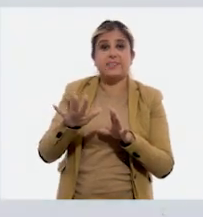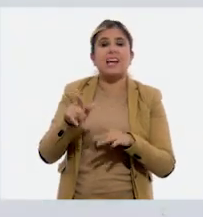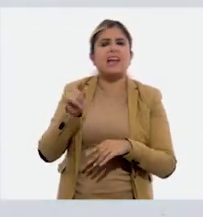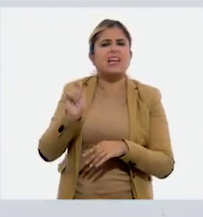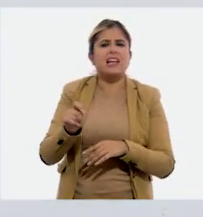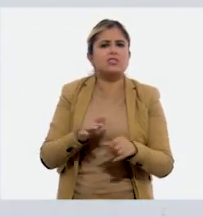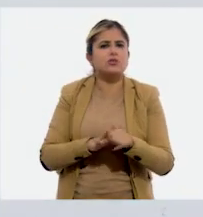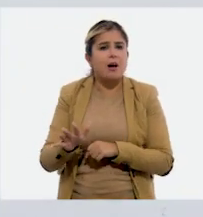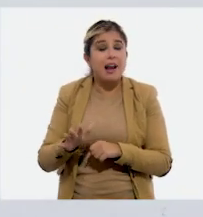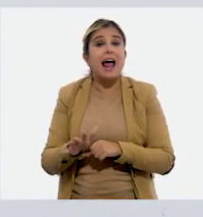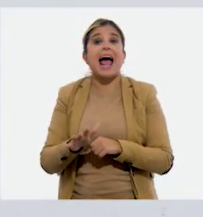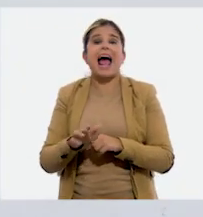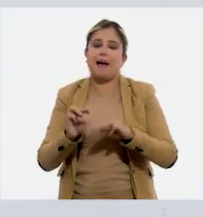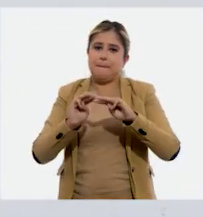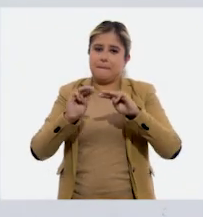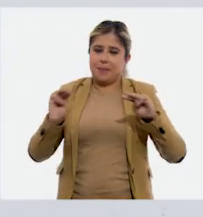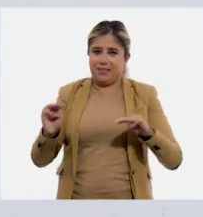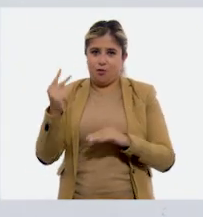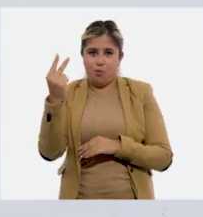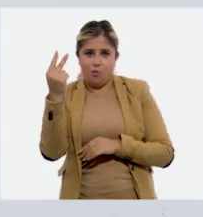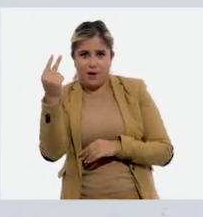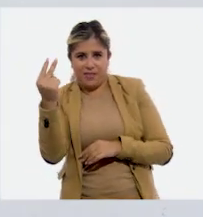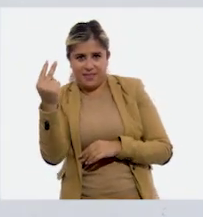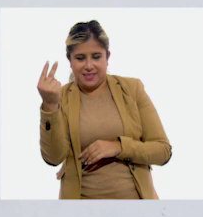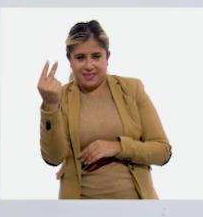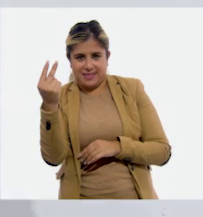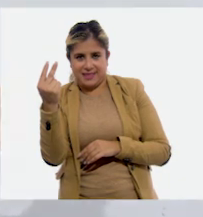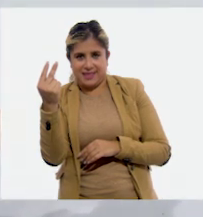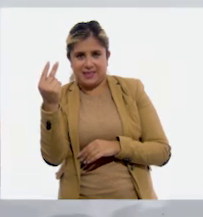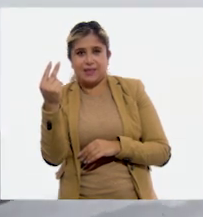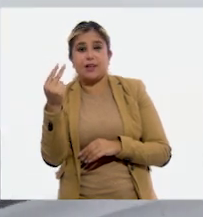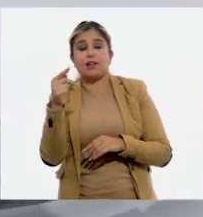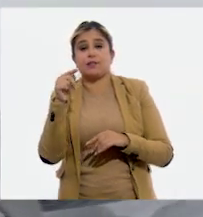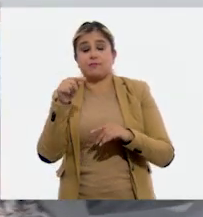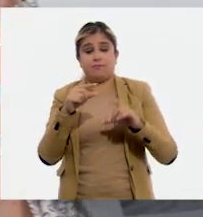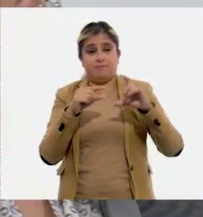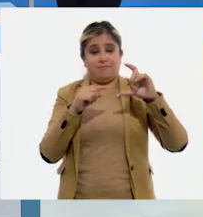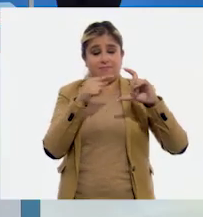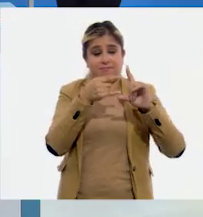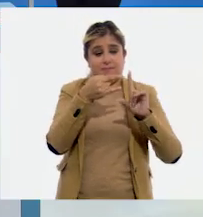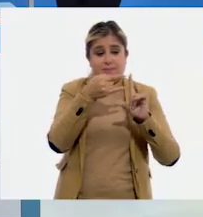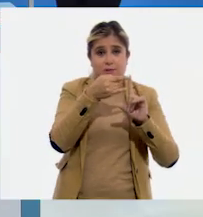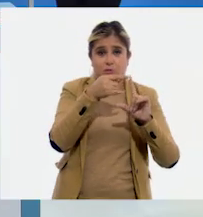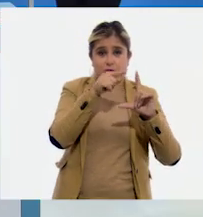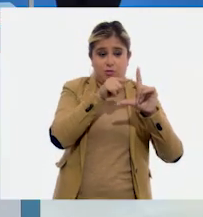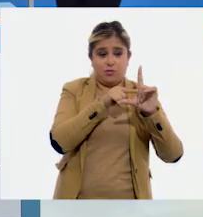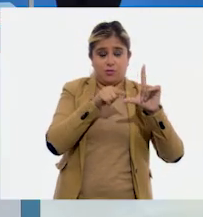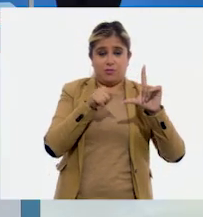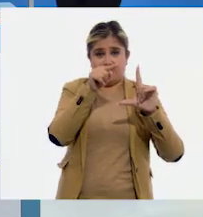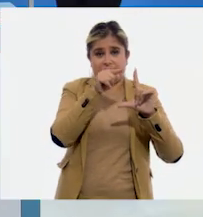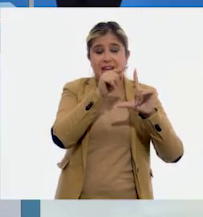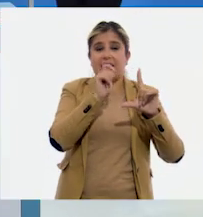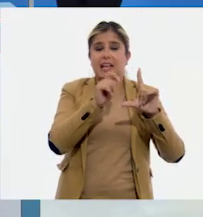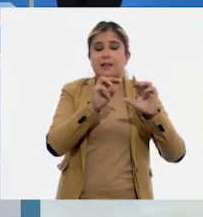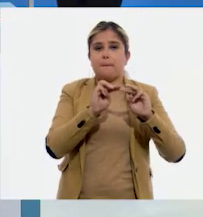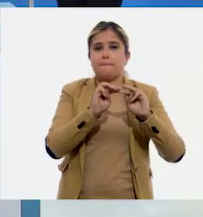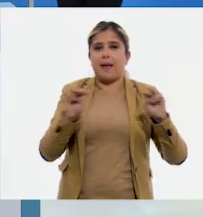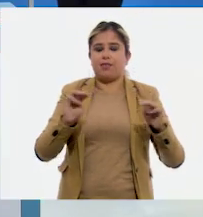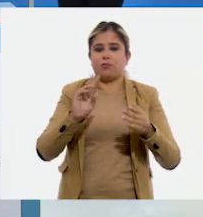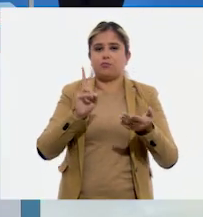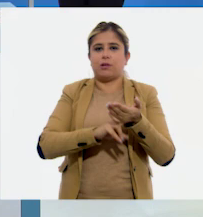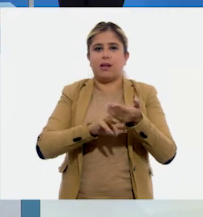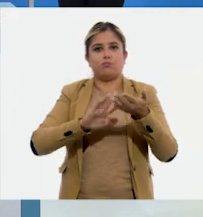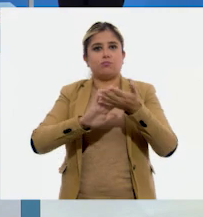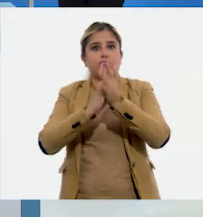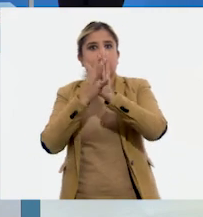es metros cuadrados, porque nuestra unidad es 1 metro cuadrado. Entonces, el